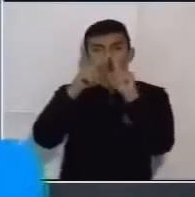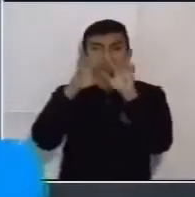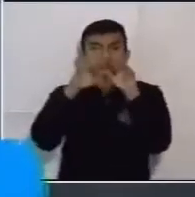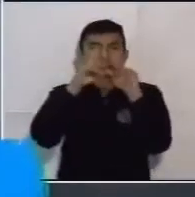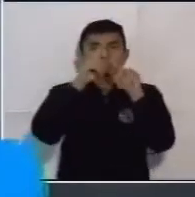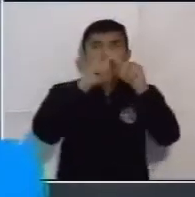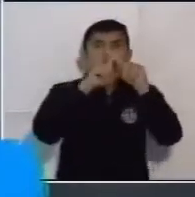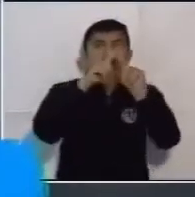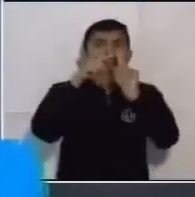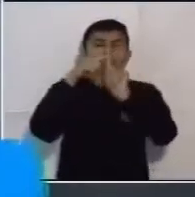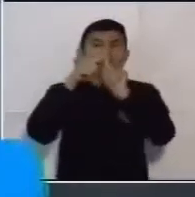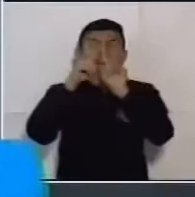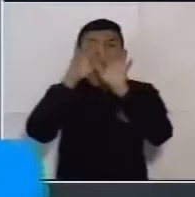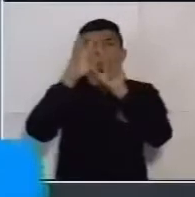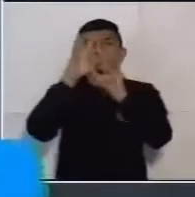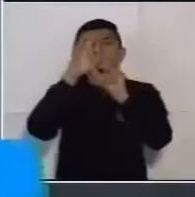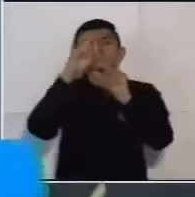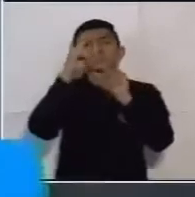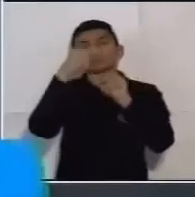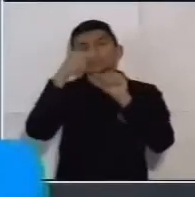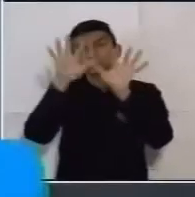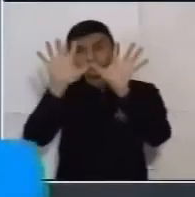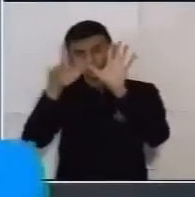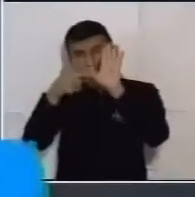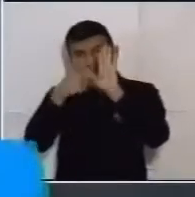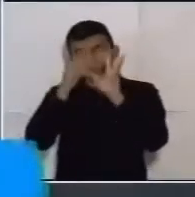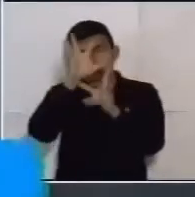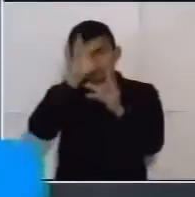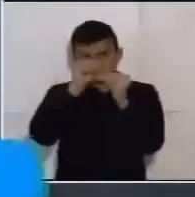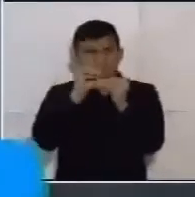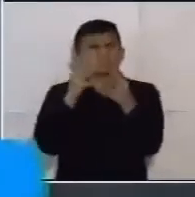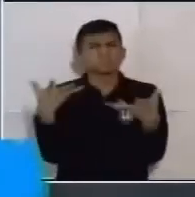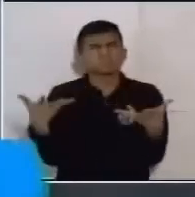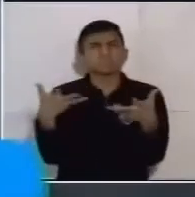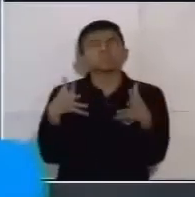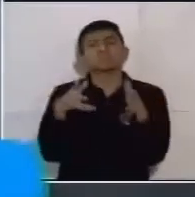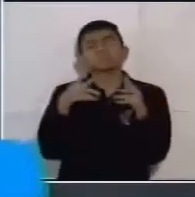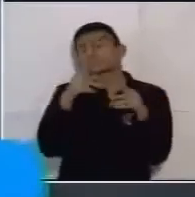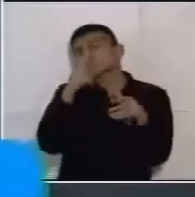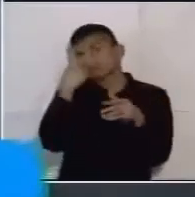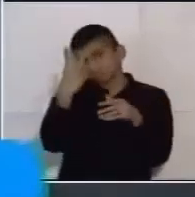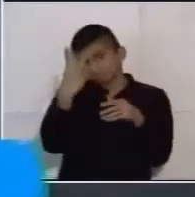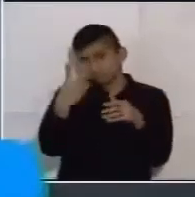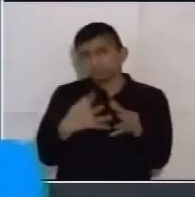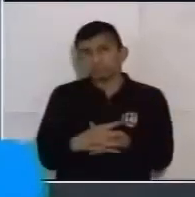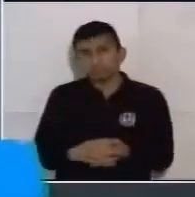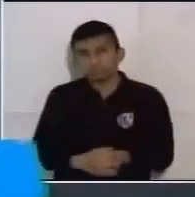la altura que ahora es X menos 10. Y todo dividido 2.